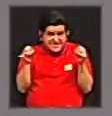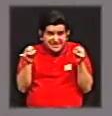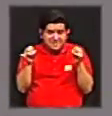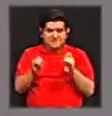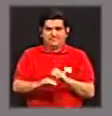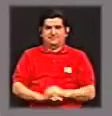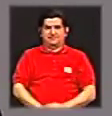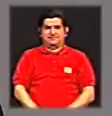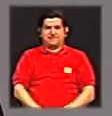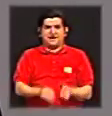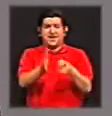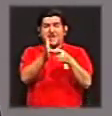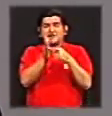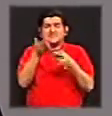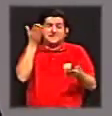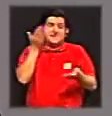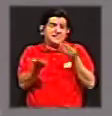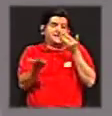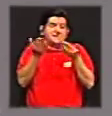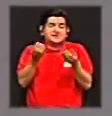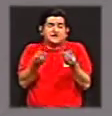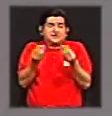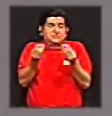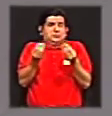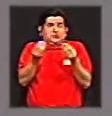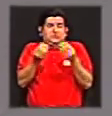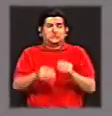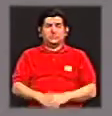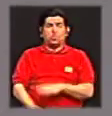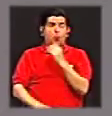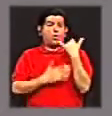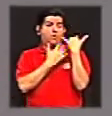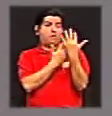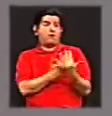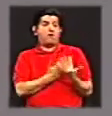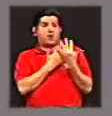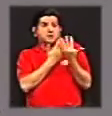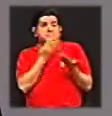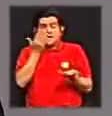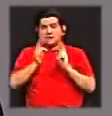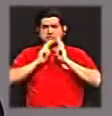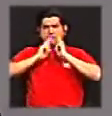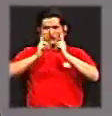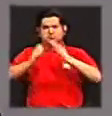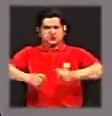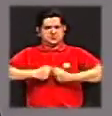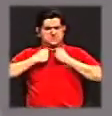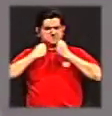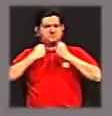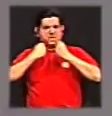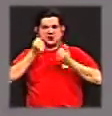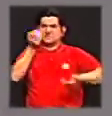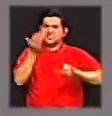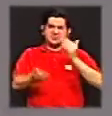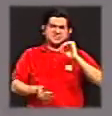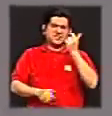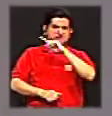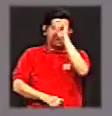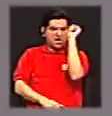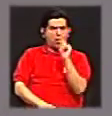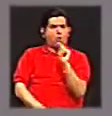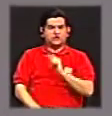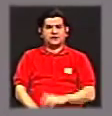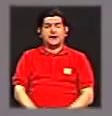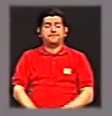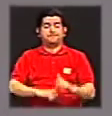sin exigir tal vez demasiado o esperar respuestas tan robustas como en otras preguntas,